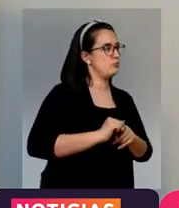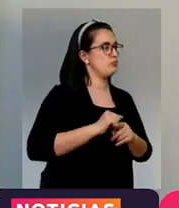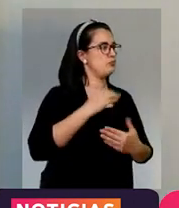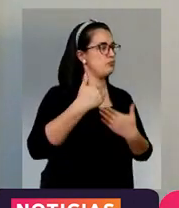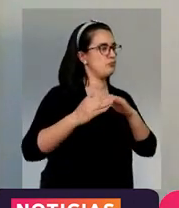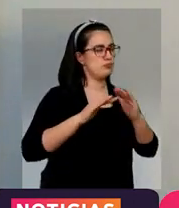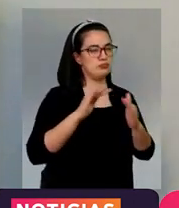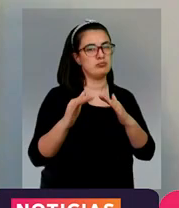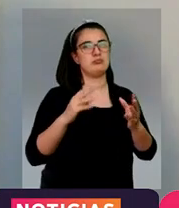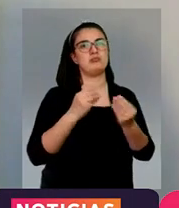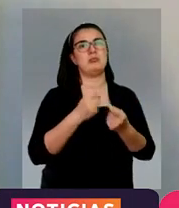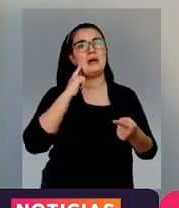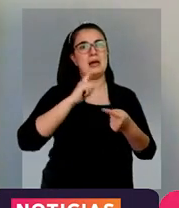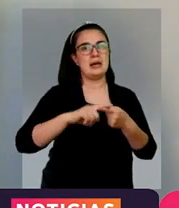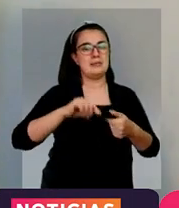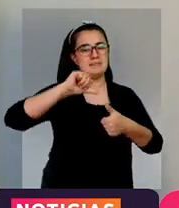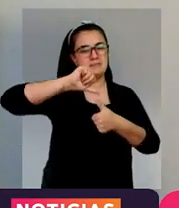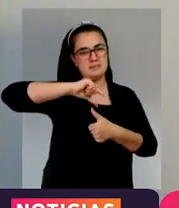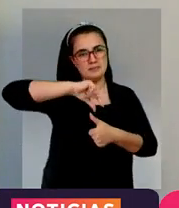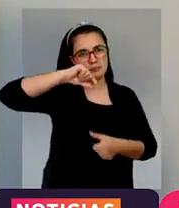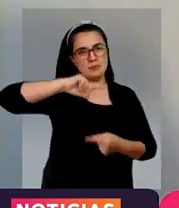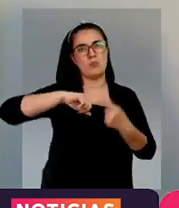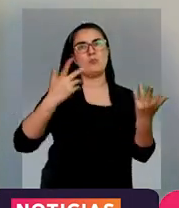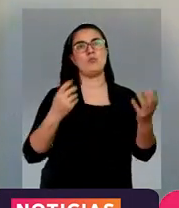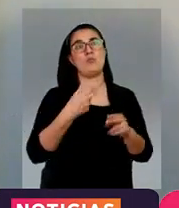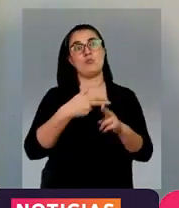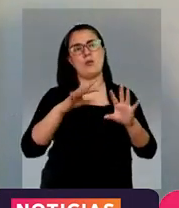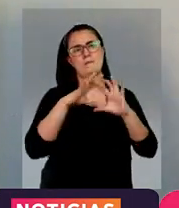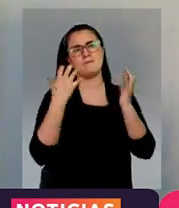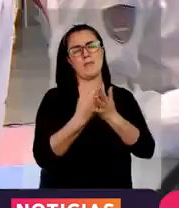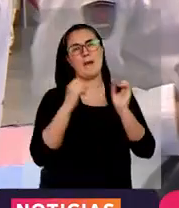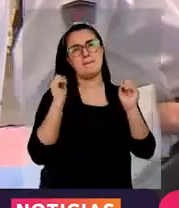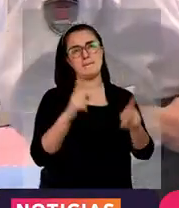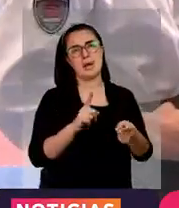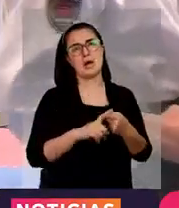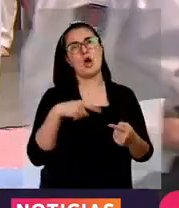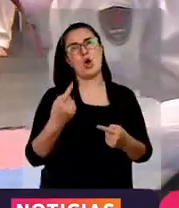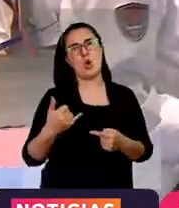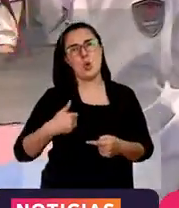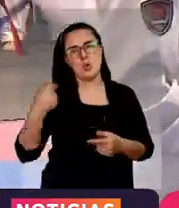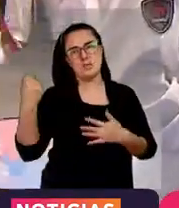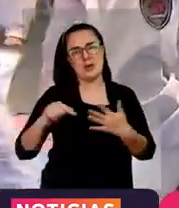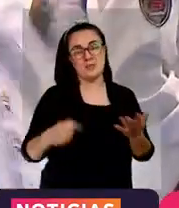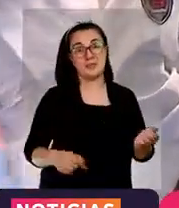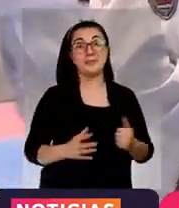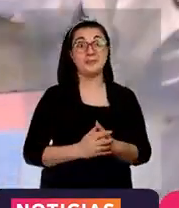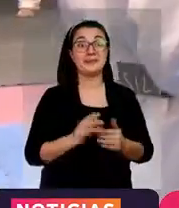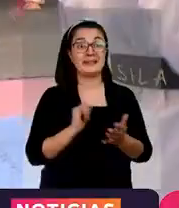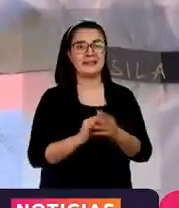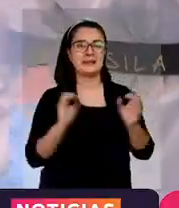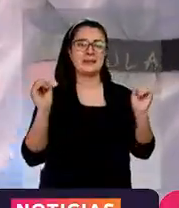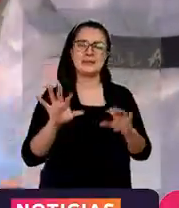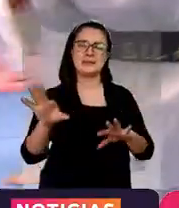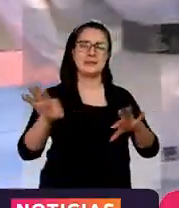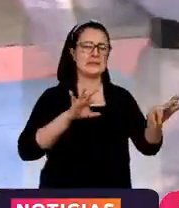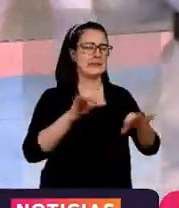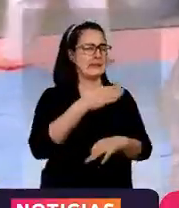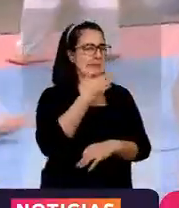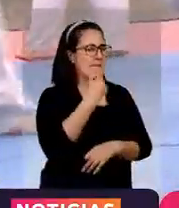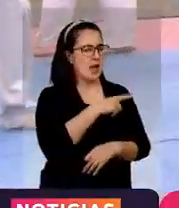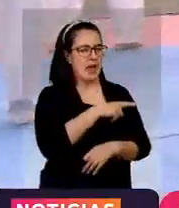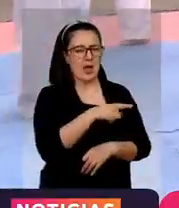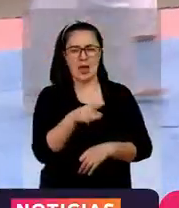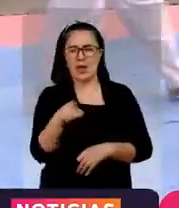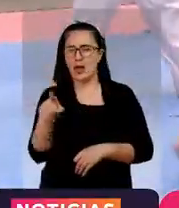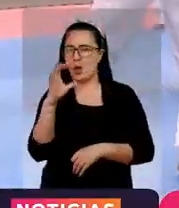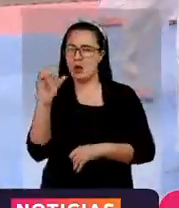Campeonato Panamericano, el Mundial también está cerca, los Juegos Panamericanos Juveniles. En esta concentración se eligen las nuevas figuras que representarán al